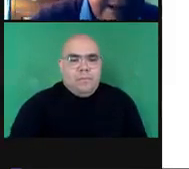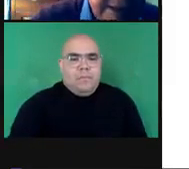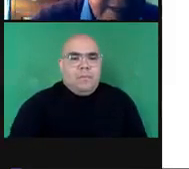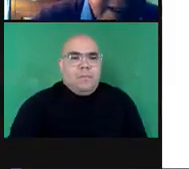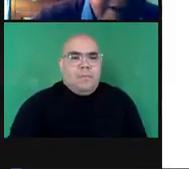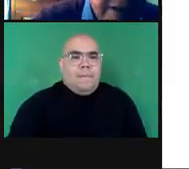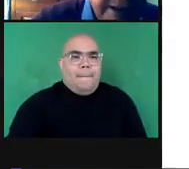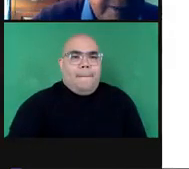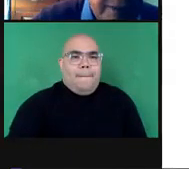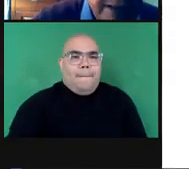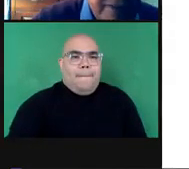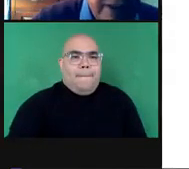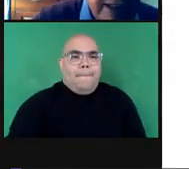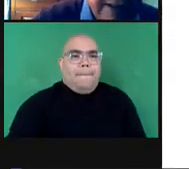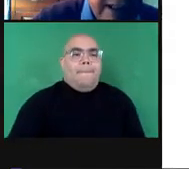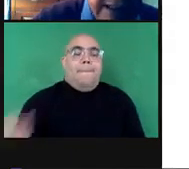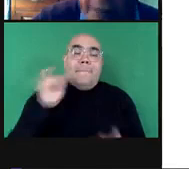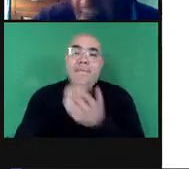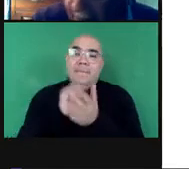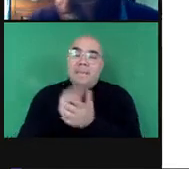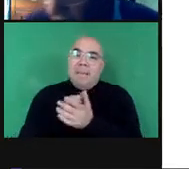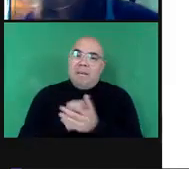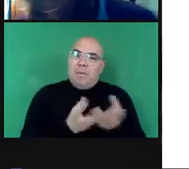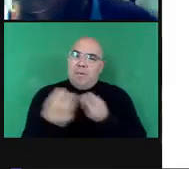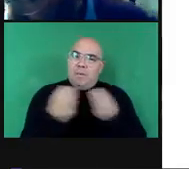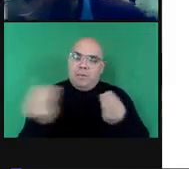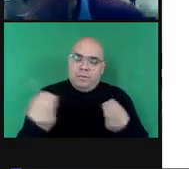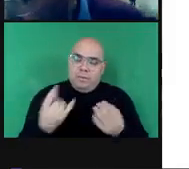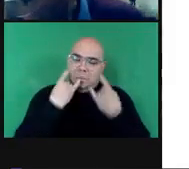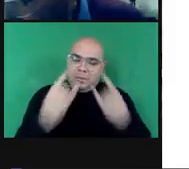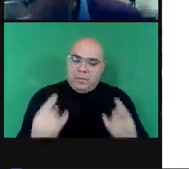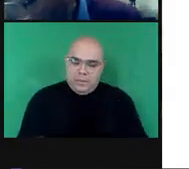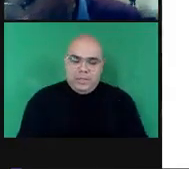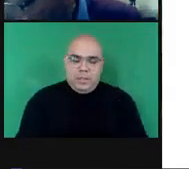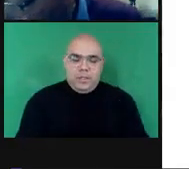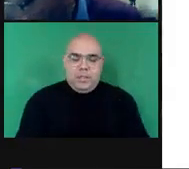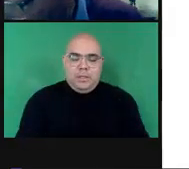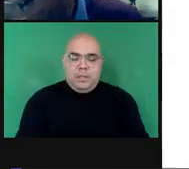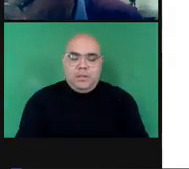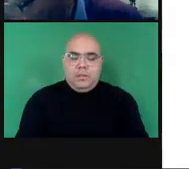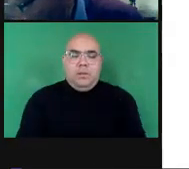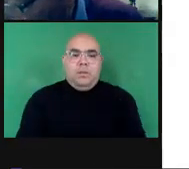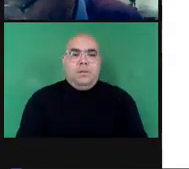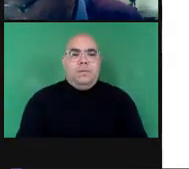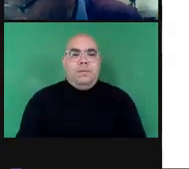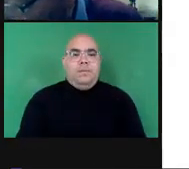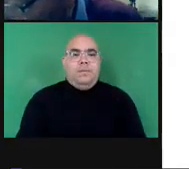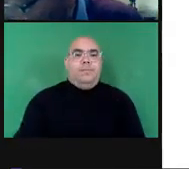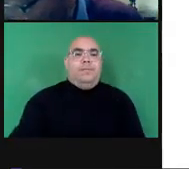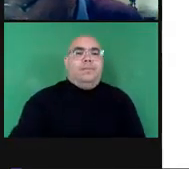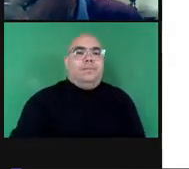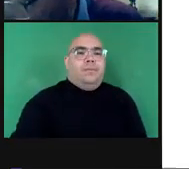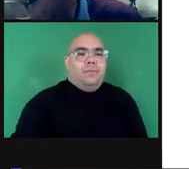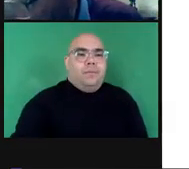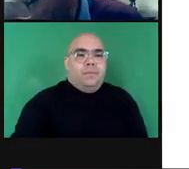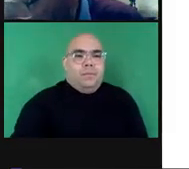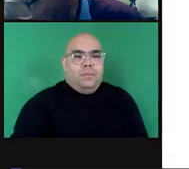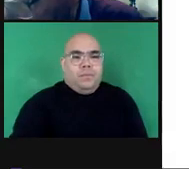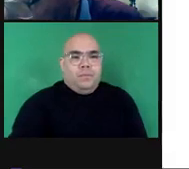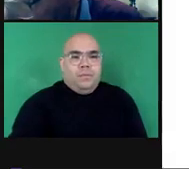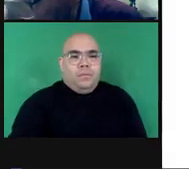Estas clasificaciones que me parecen muy interesantes, aunque ya había tenido alguna